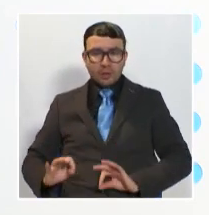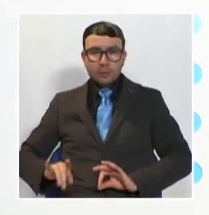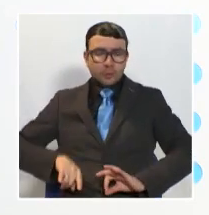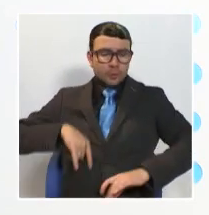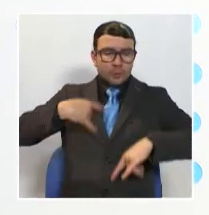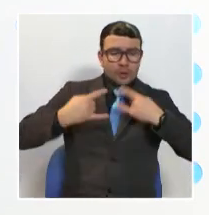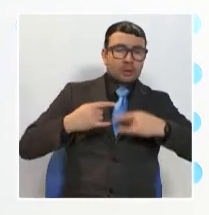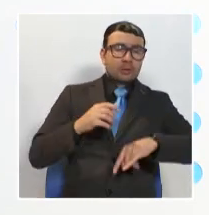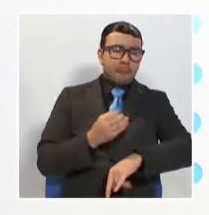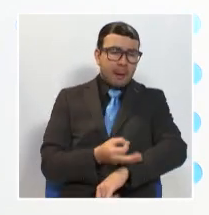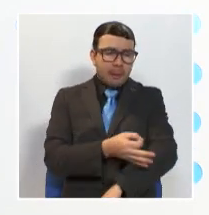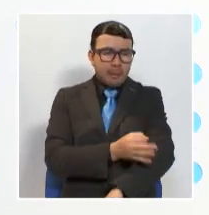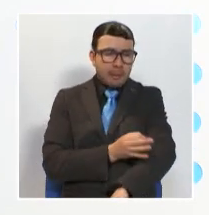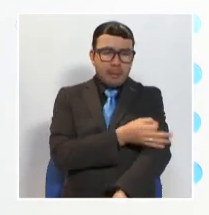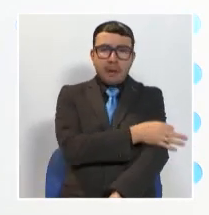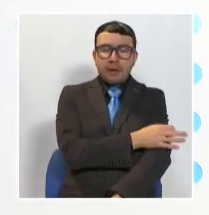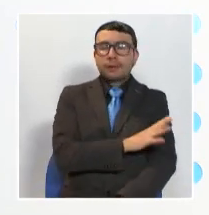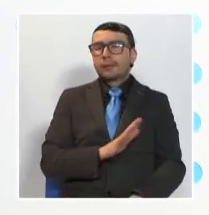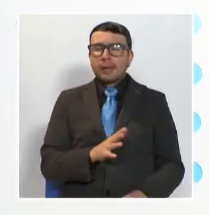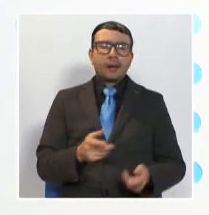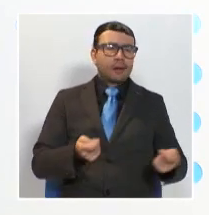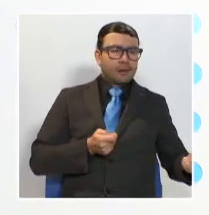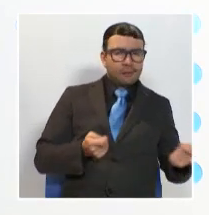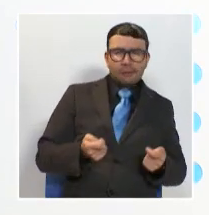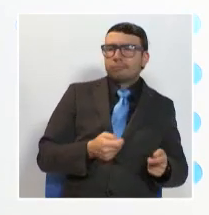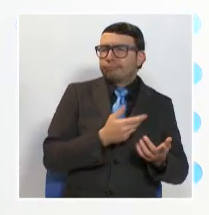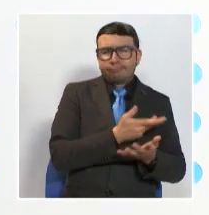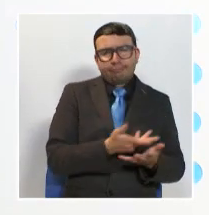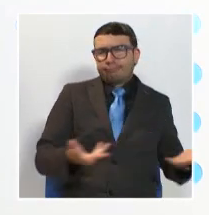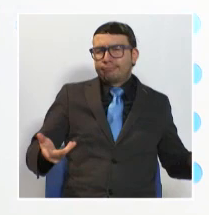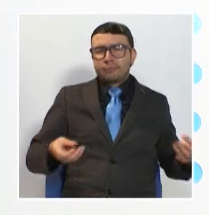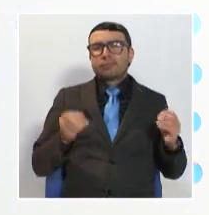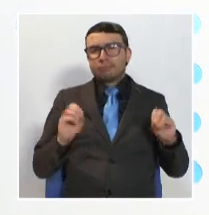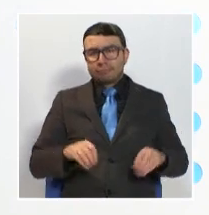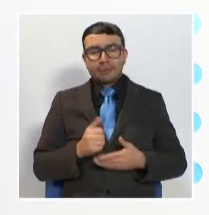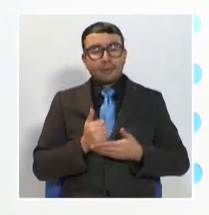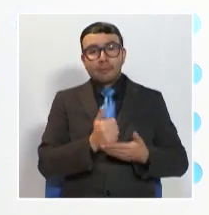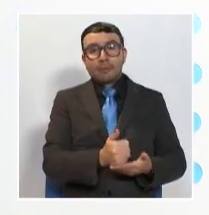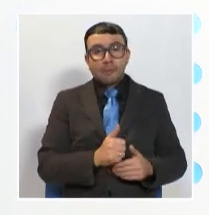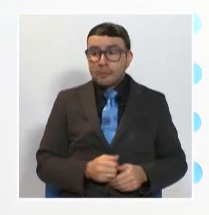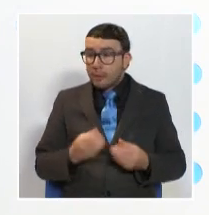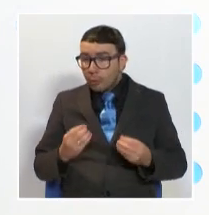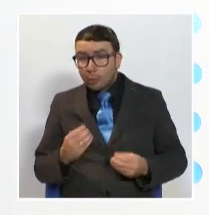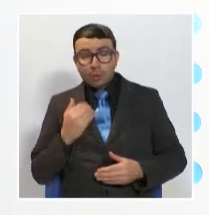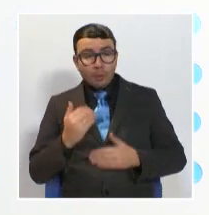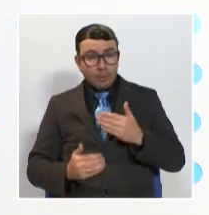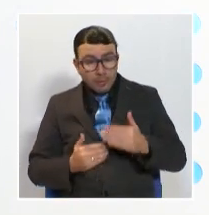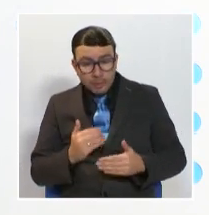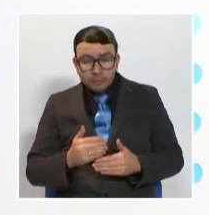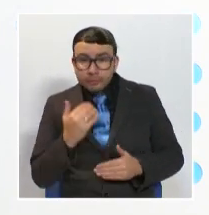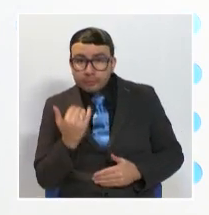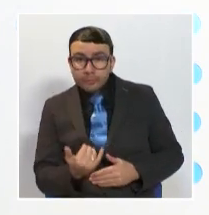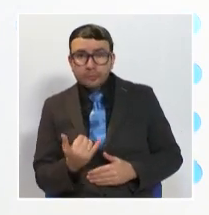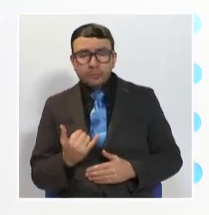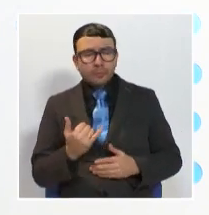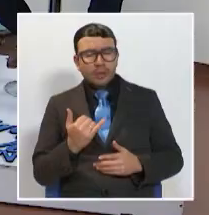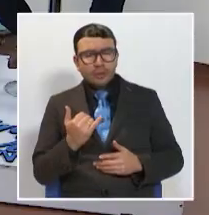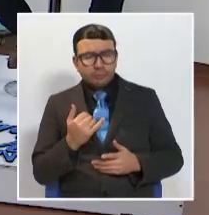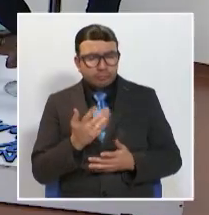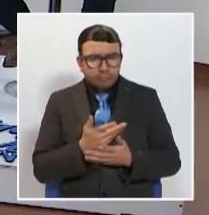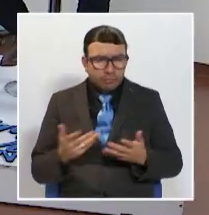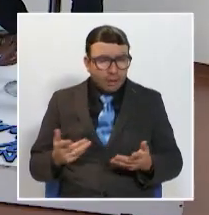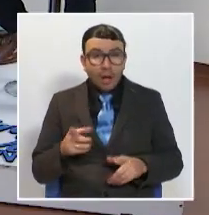o suplementación pues con hormonas exógenas y pues muchos de los procedimientos pues cosméticos que solicitan estos